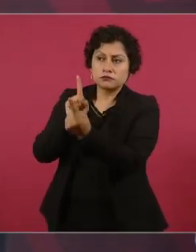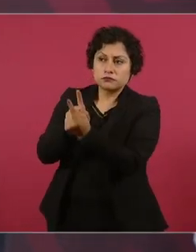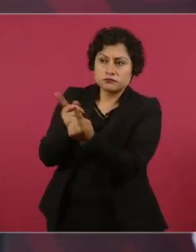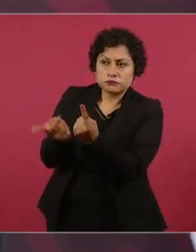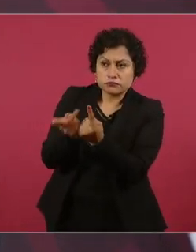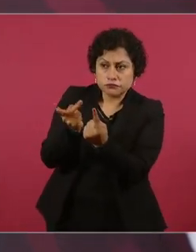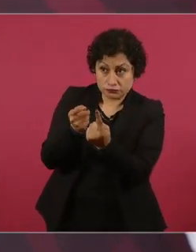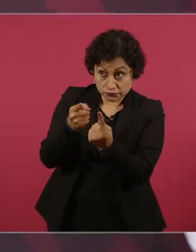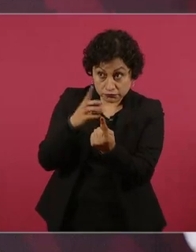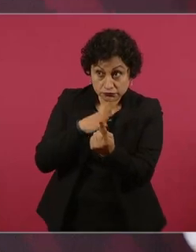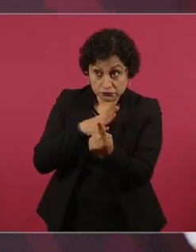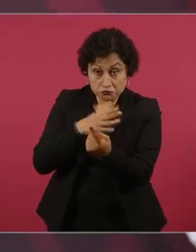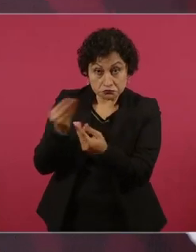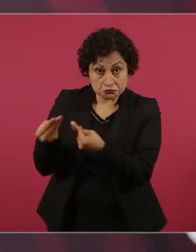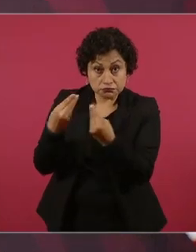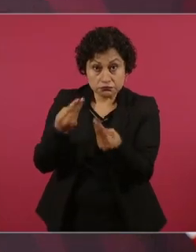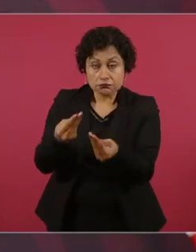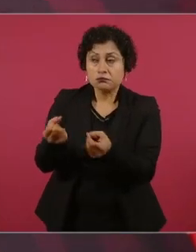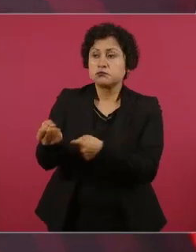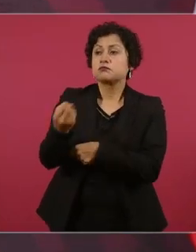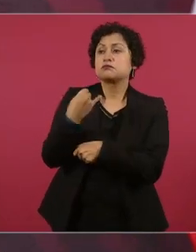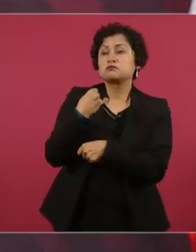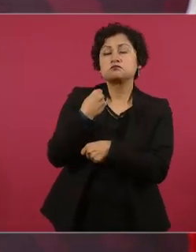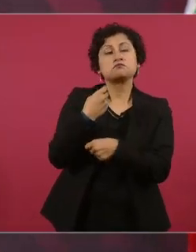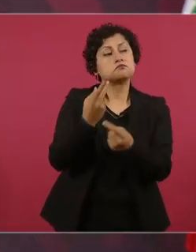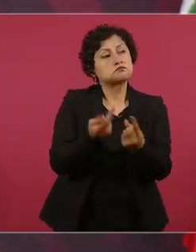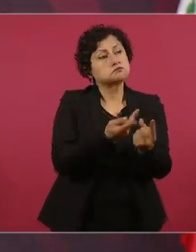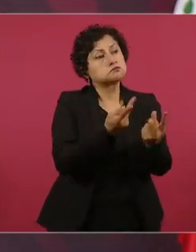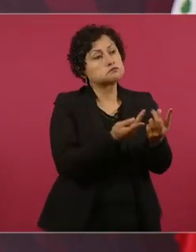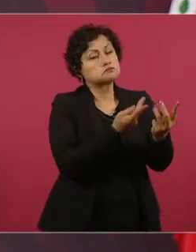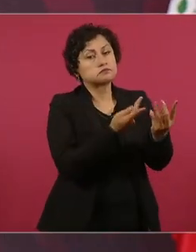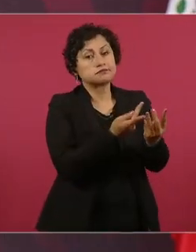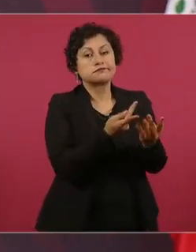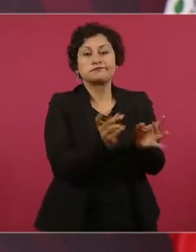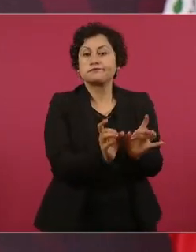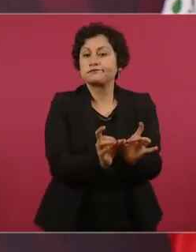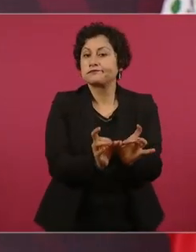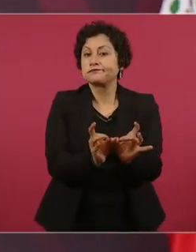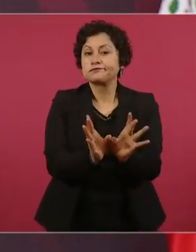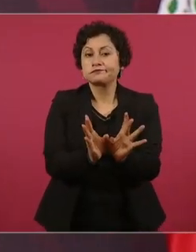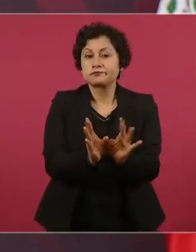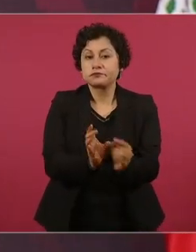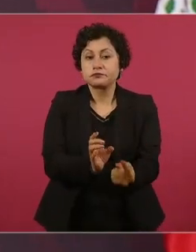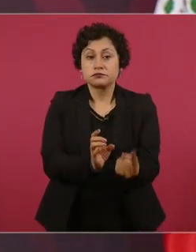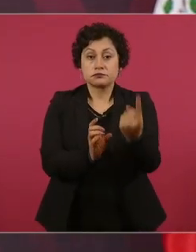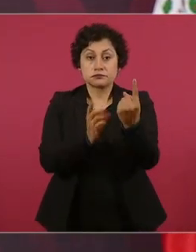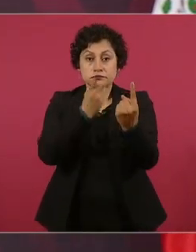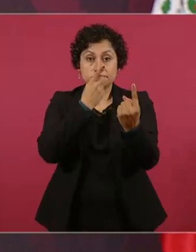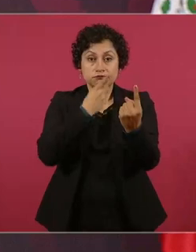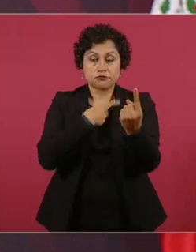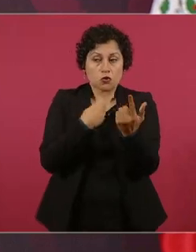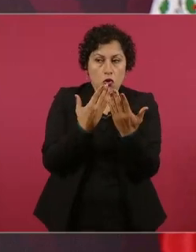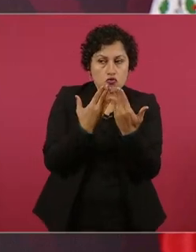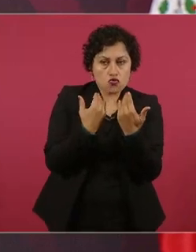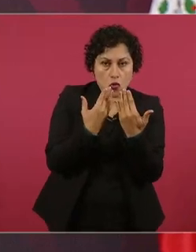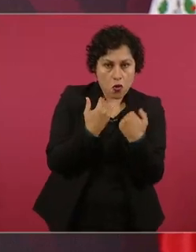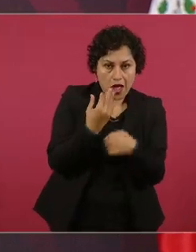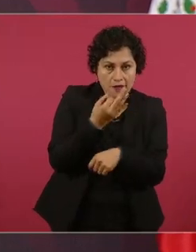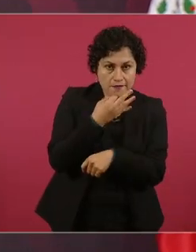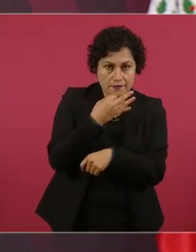En el caso de que no haya un medicamento, en un centro de salud,